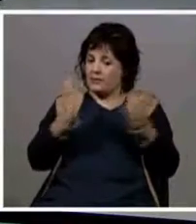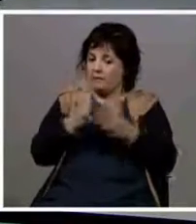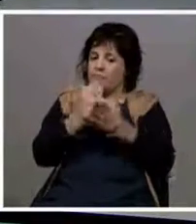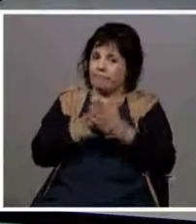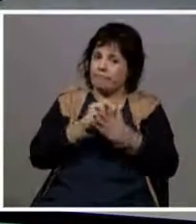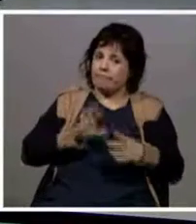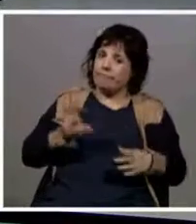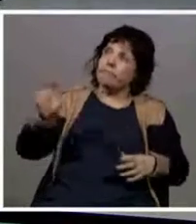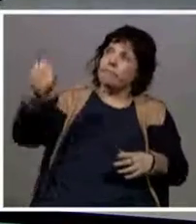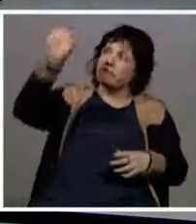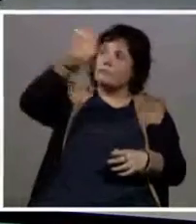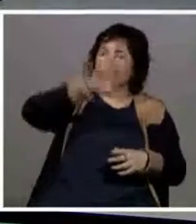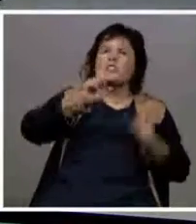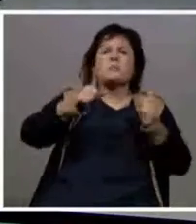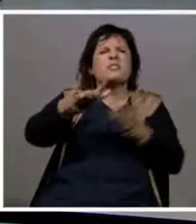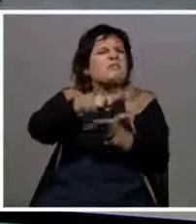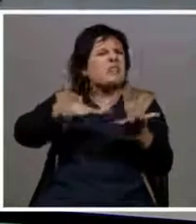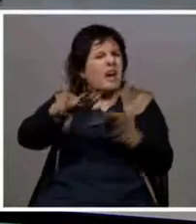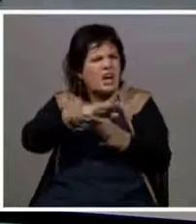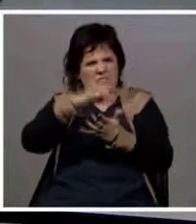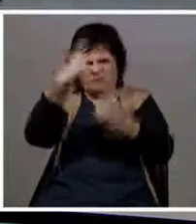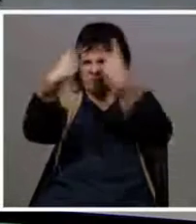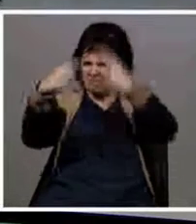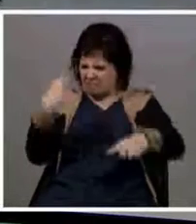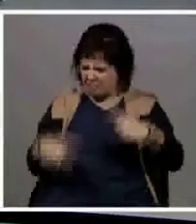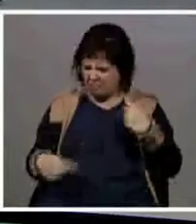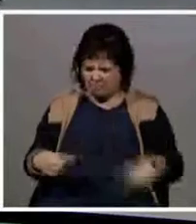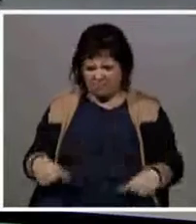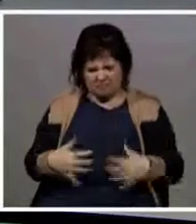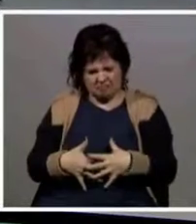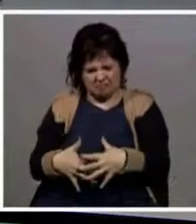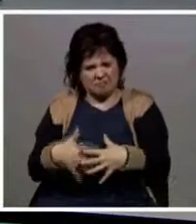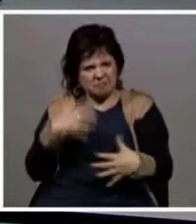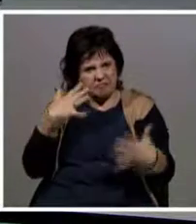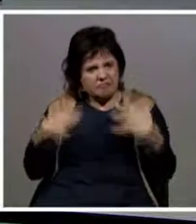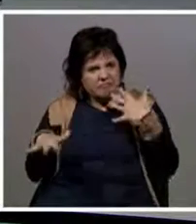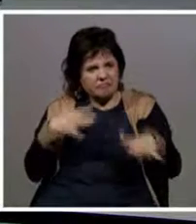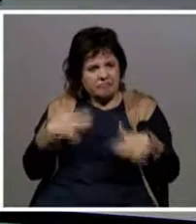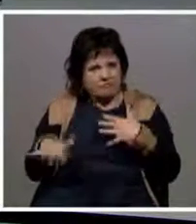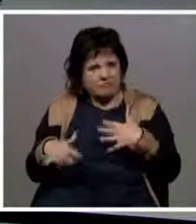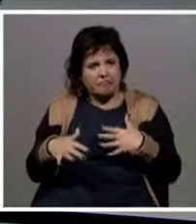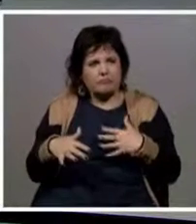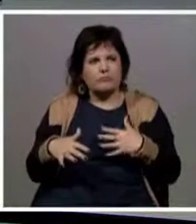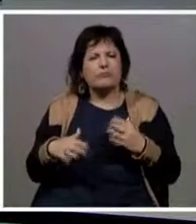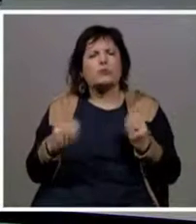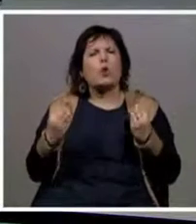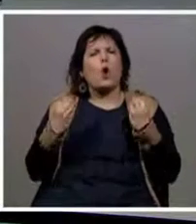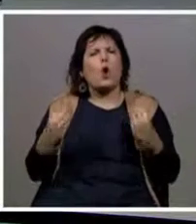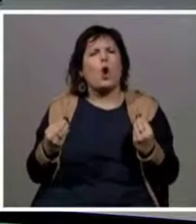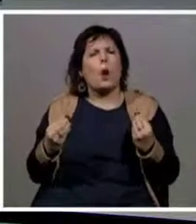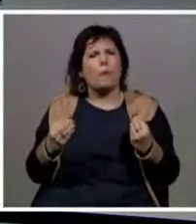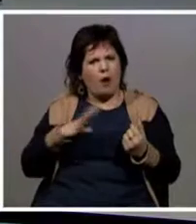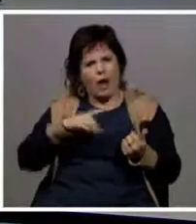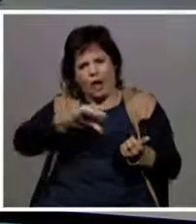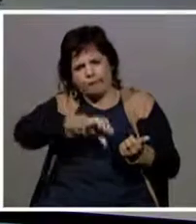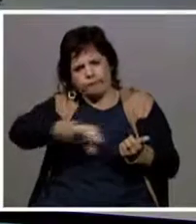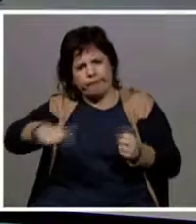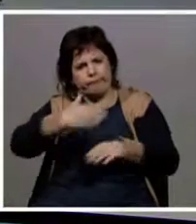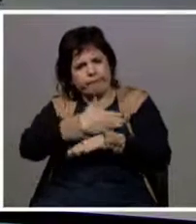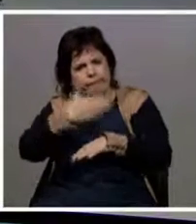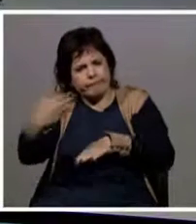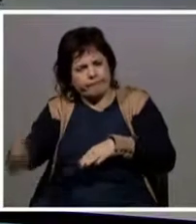en todos los barrios pega de la misma manera esta situación del embarazo en adolescentes y como qué repercusiones tiene en la vida